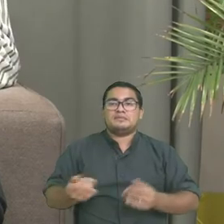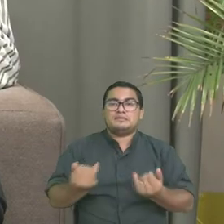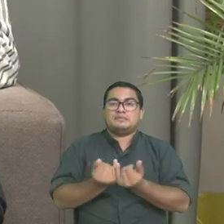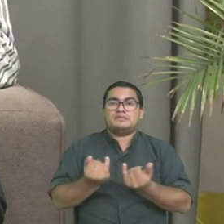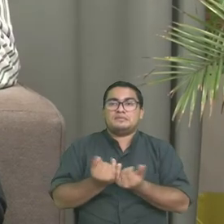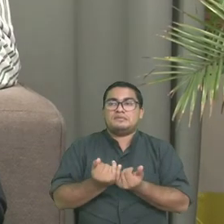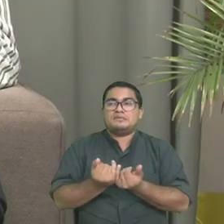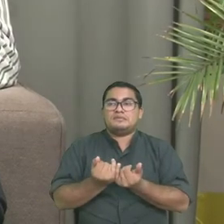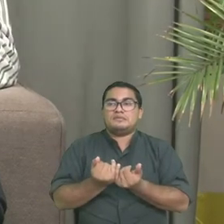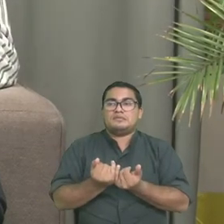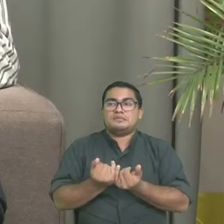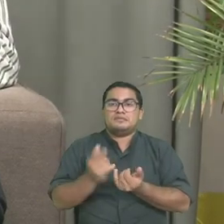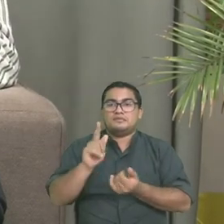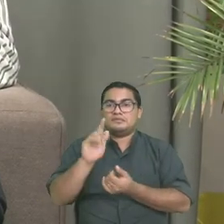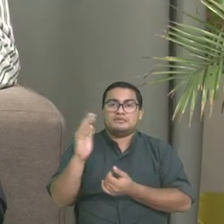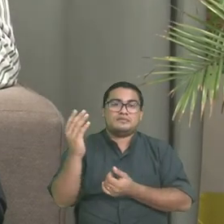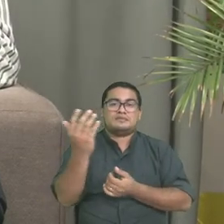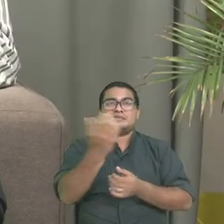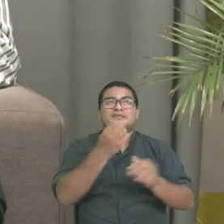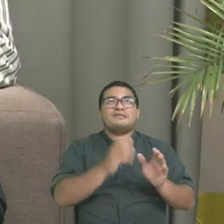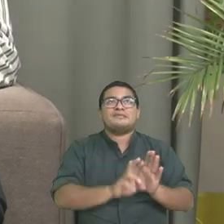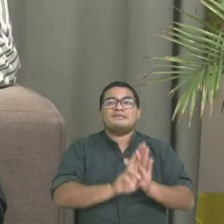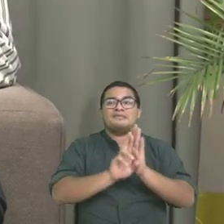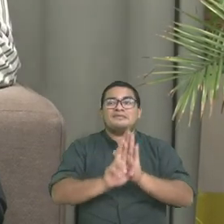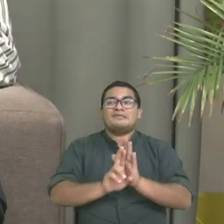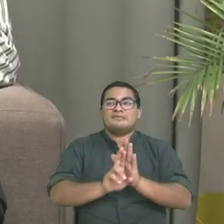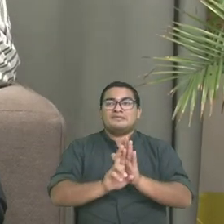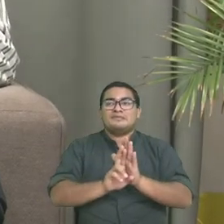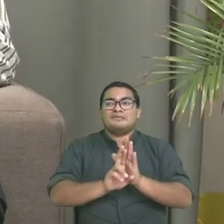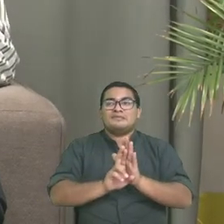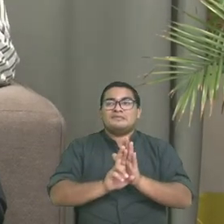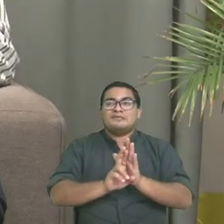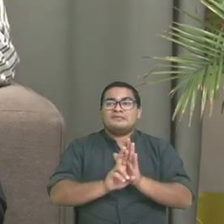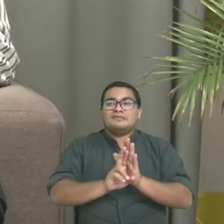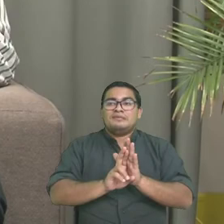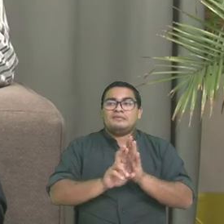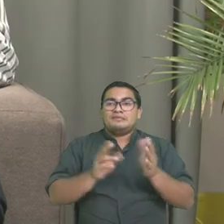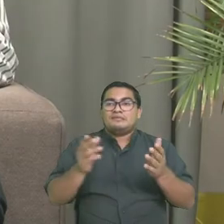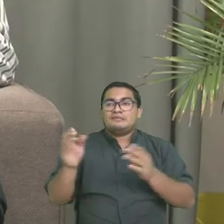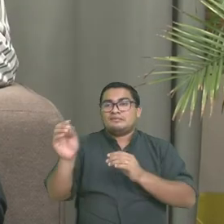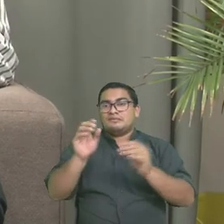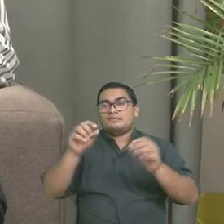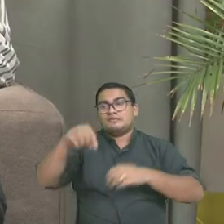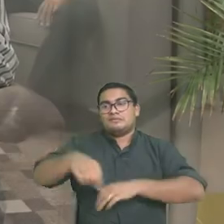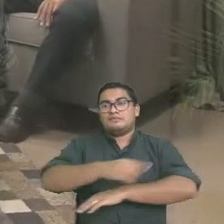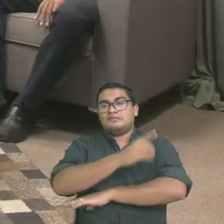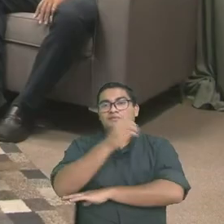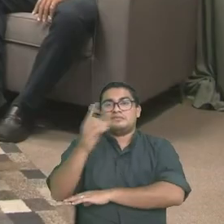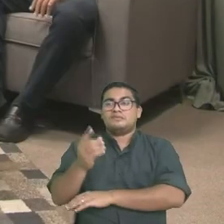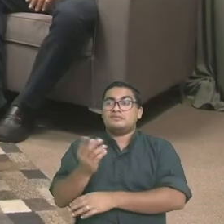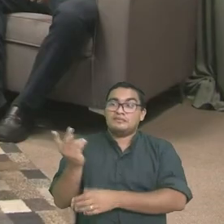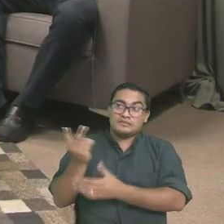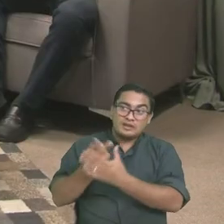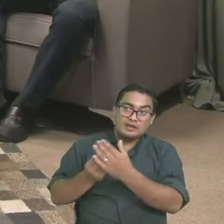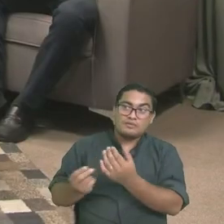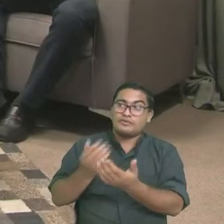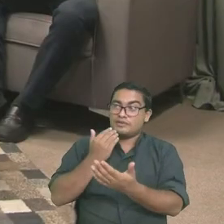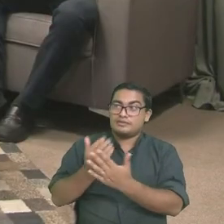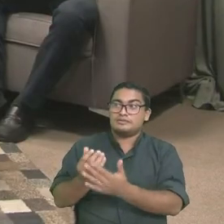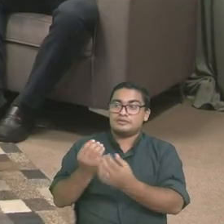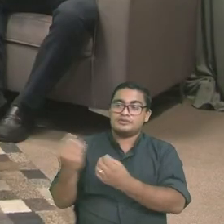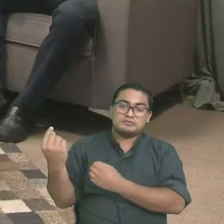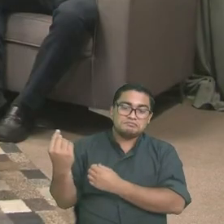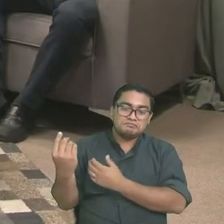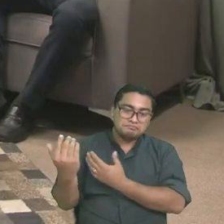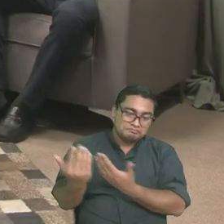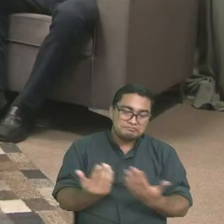logrando con todos estos resultados que hemos estado conversando el día de hoy. Claro que sí, a ambos muchísimas gracias por su